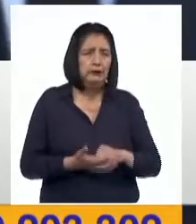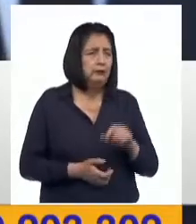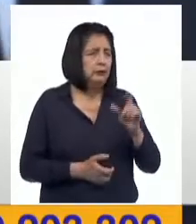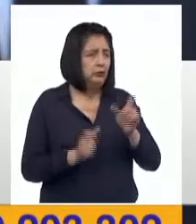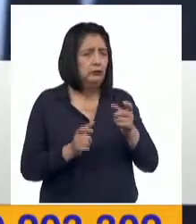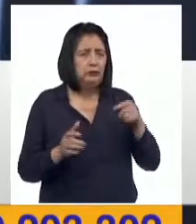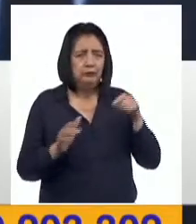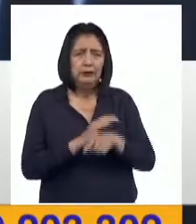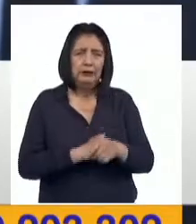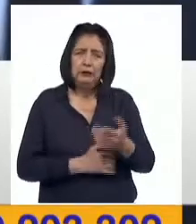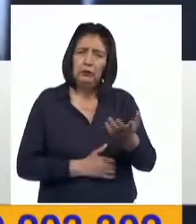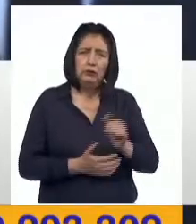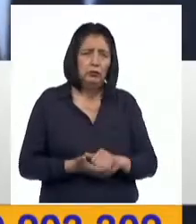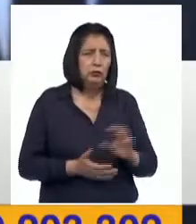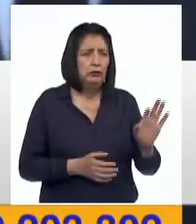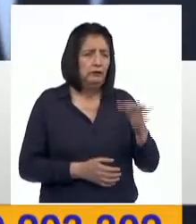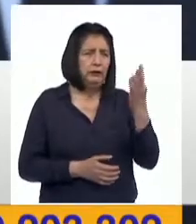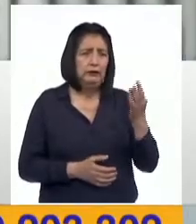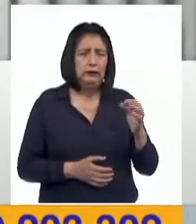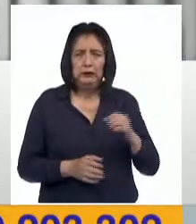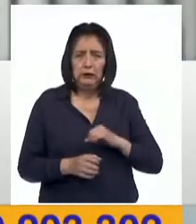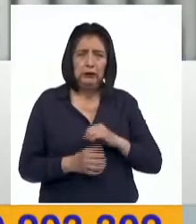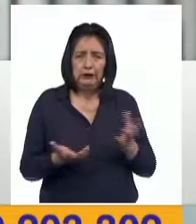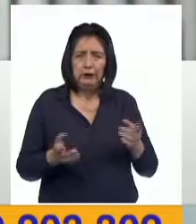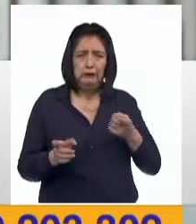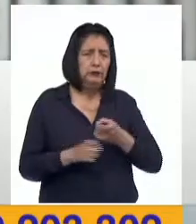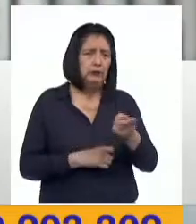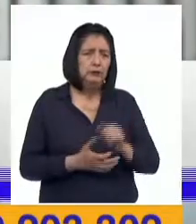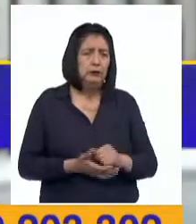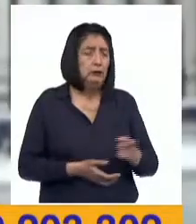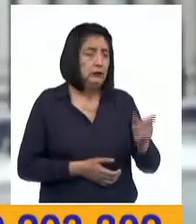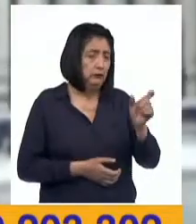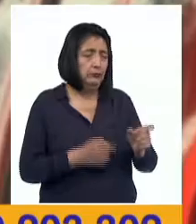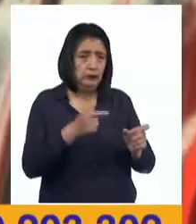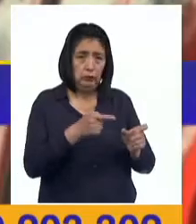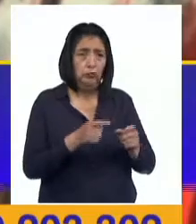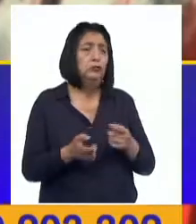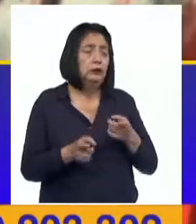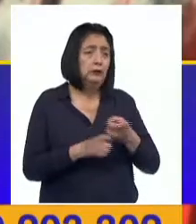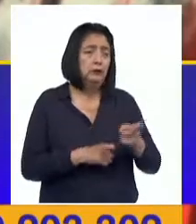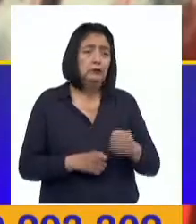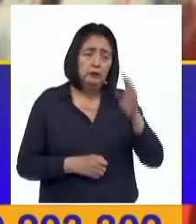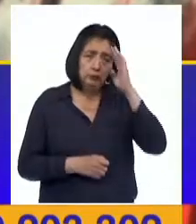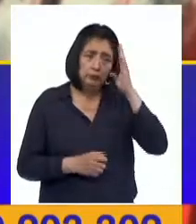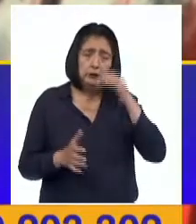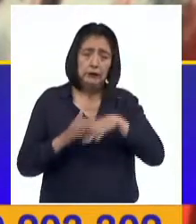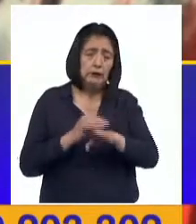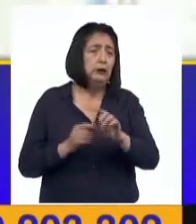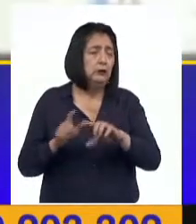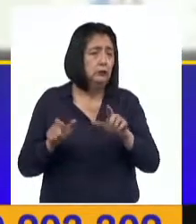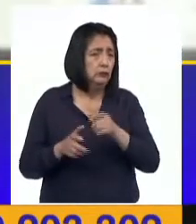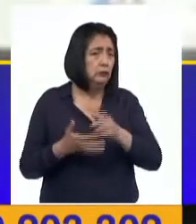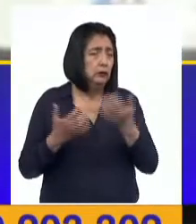asesinados claramente toda francia está atacada el atacante resultó herido luego que la policía interviniera en el lugar y